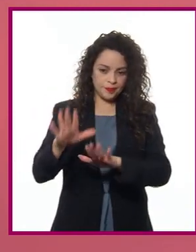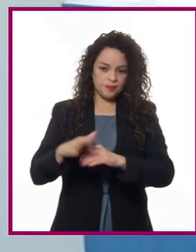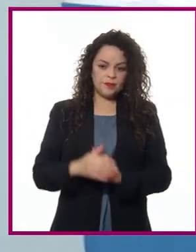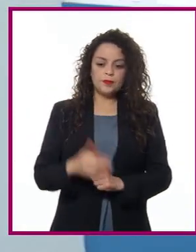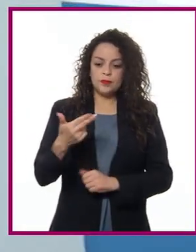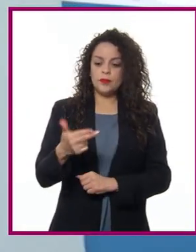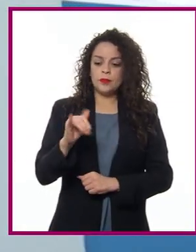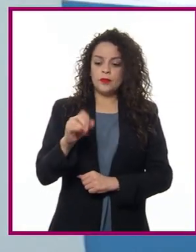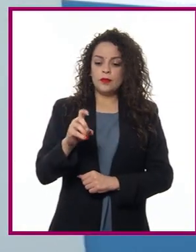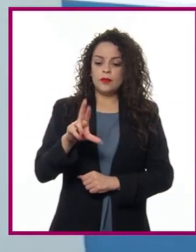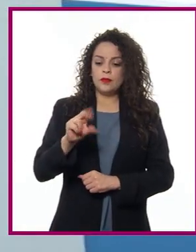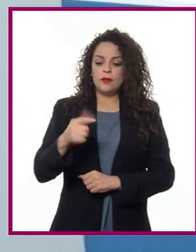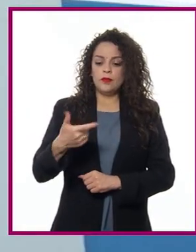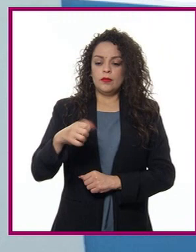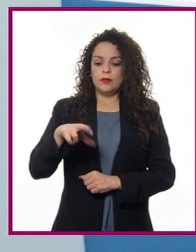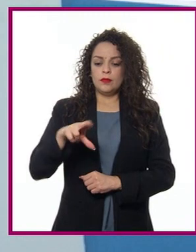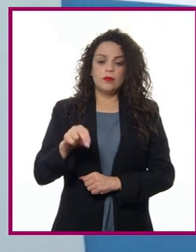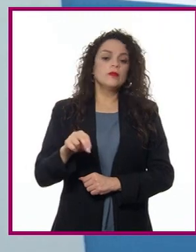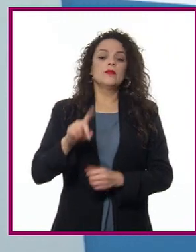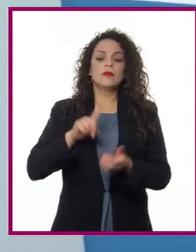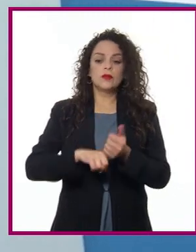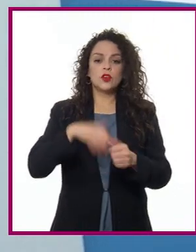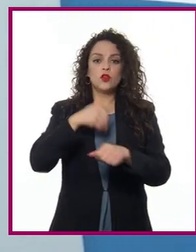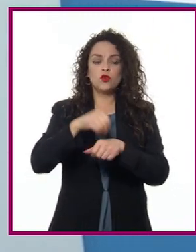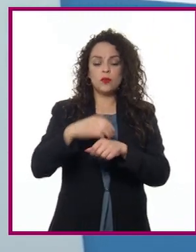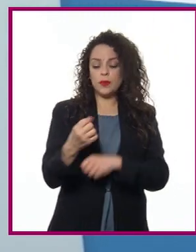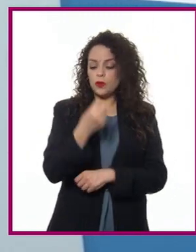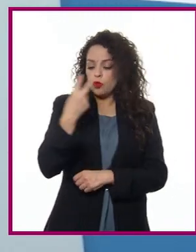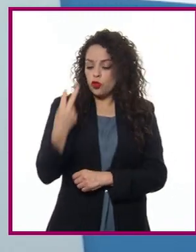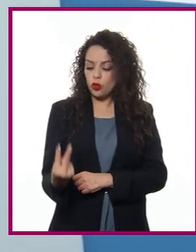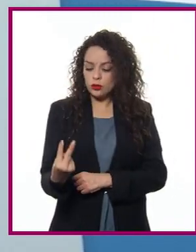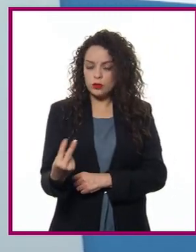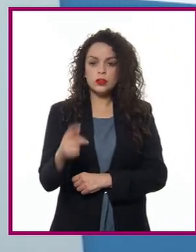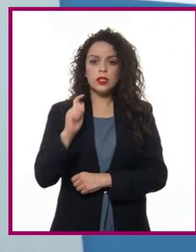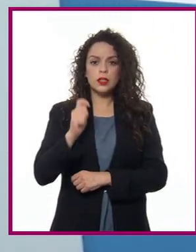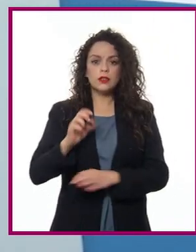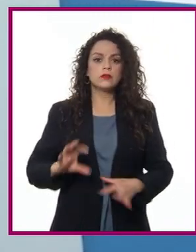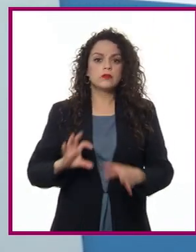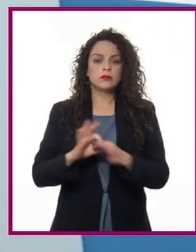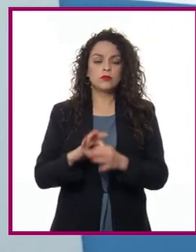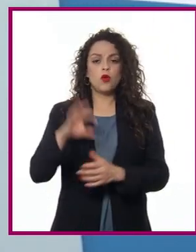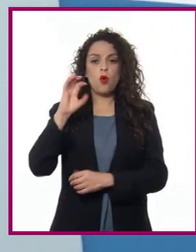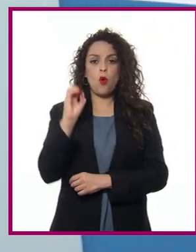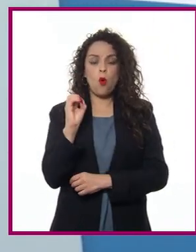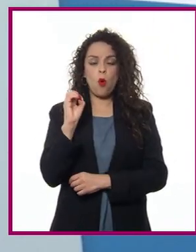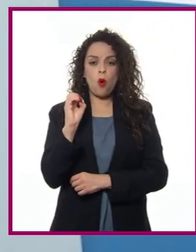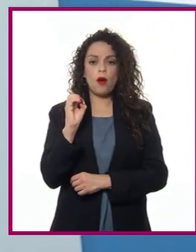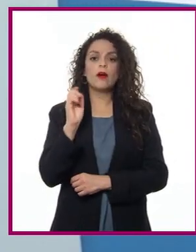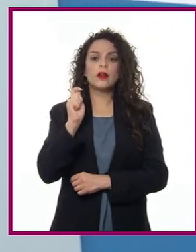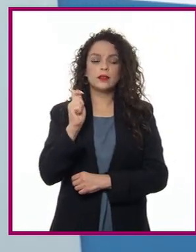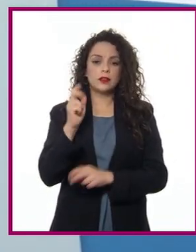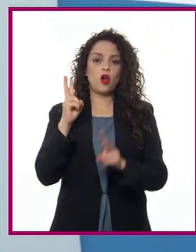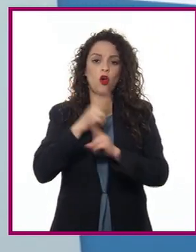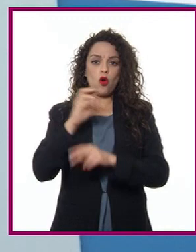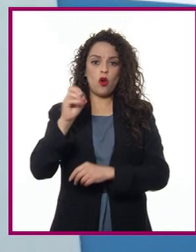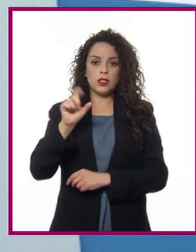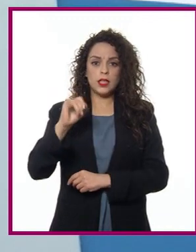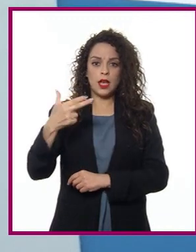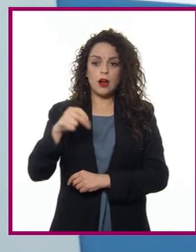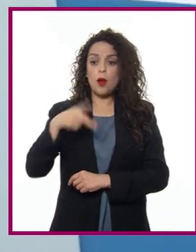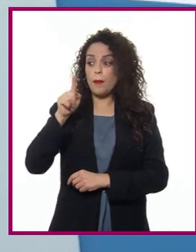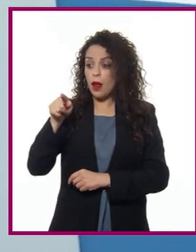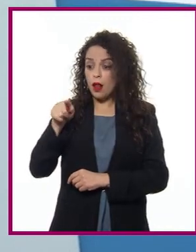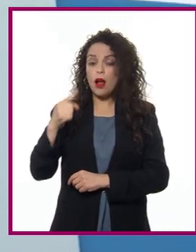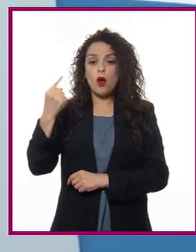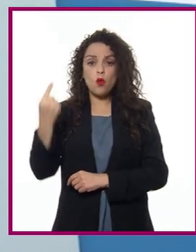hidrógeno tiene el subíndice 2, que corresponde a la valencia del oxígeno, y este tiene subíndice 1,